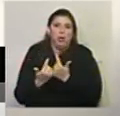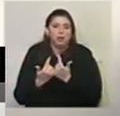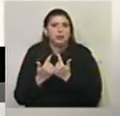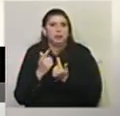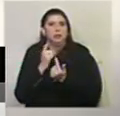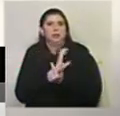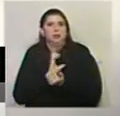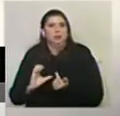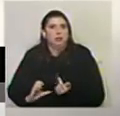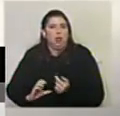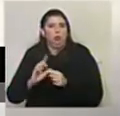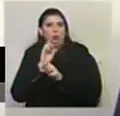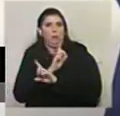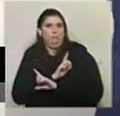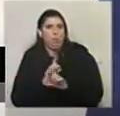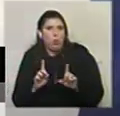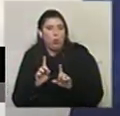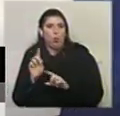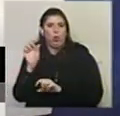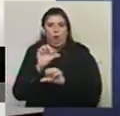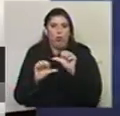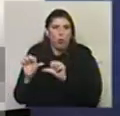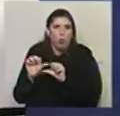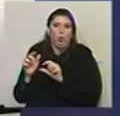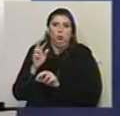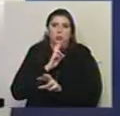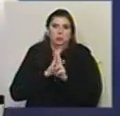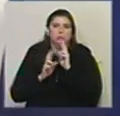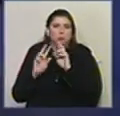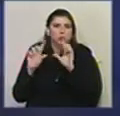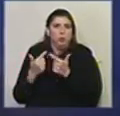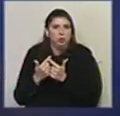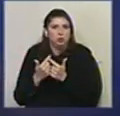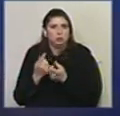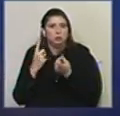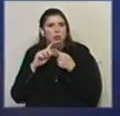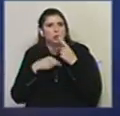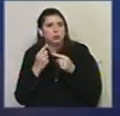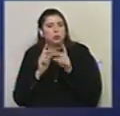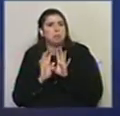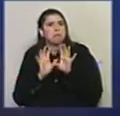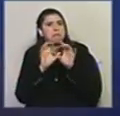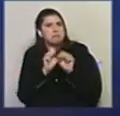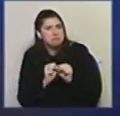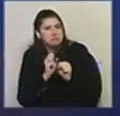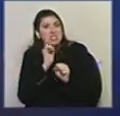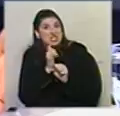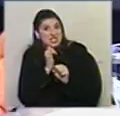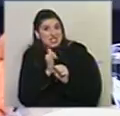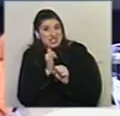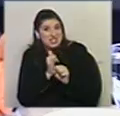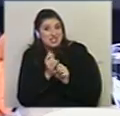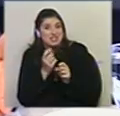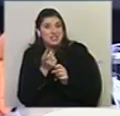requerimiento? Y además, después, inclusive después, cuando ya accedimos, y de todas maneras la muerte es